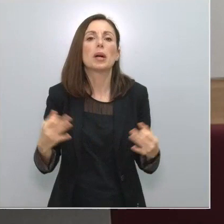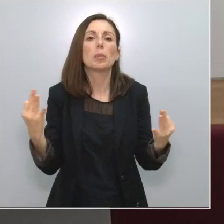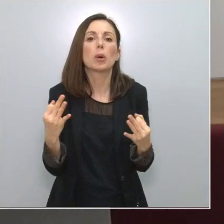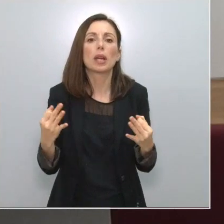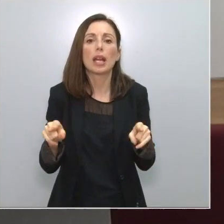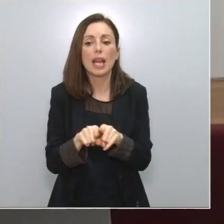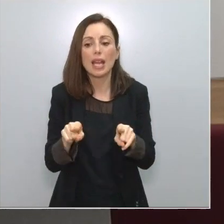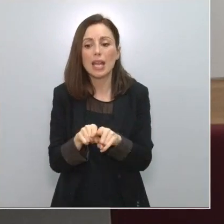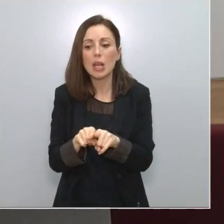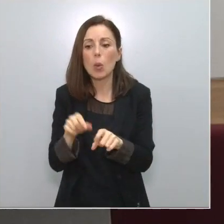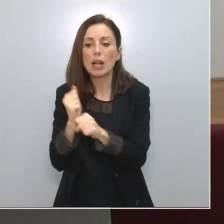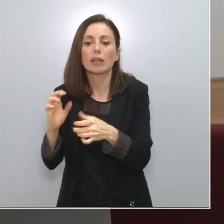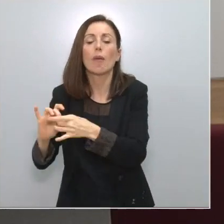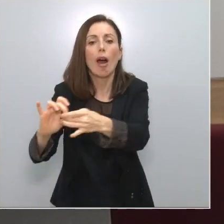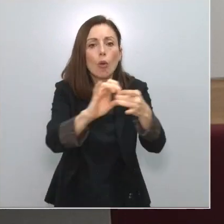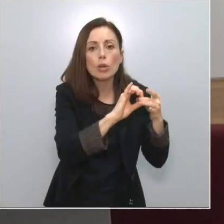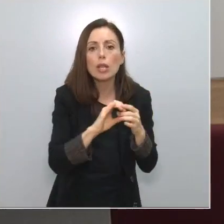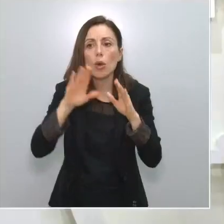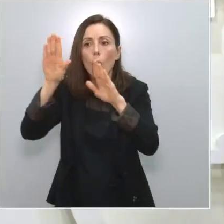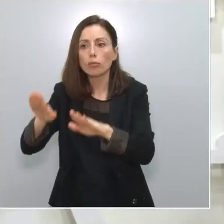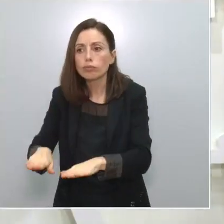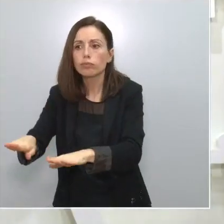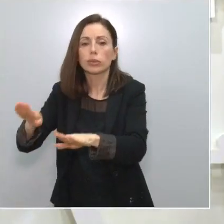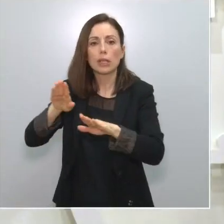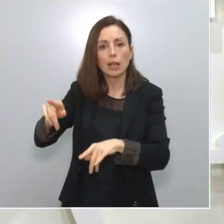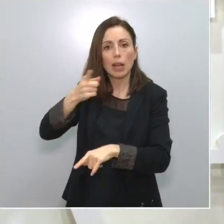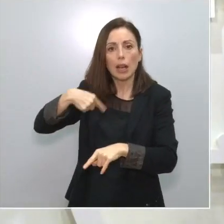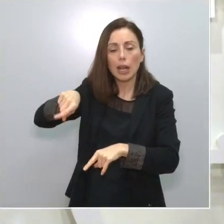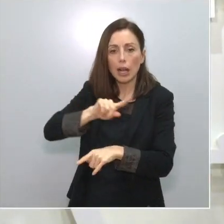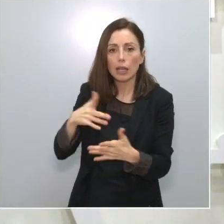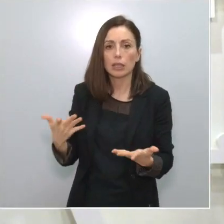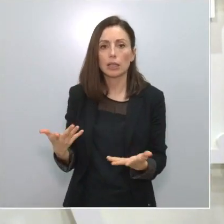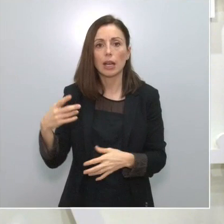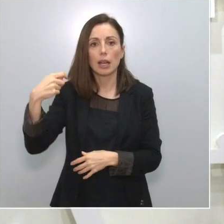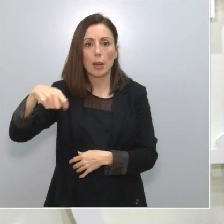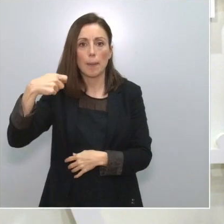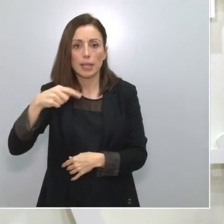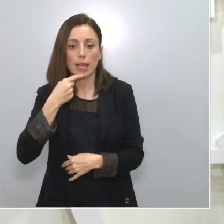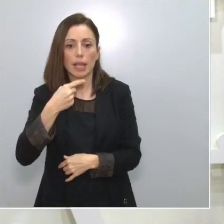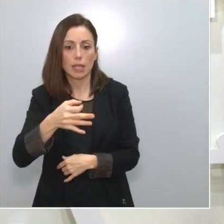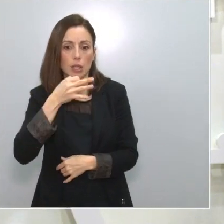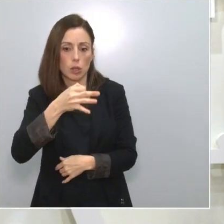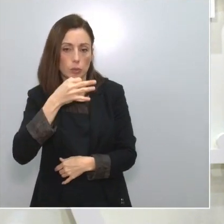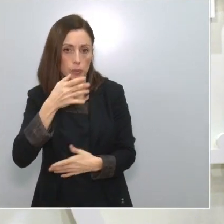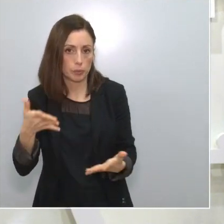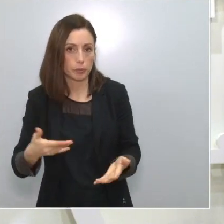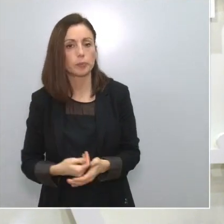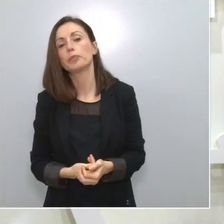de la lealtad y del trabajo conjunto como hemos venido haciendo hasta ahora y como el propio presidente ha expresado en sus palabras en su comparecencia